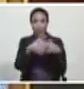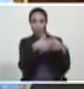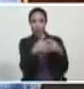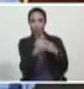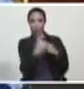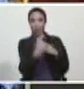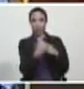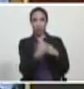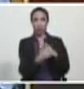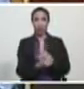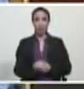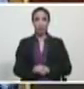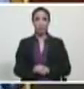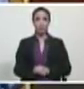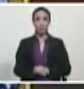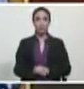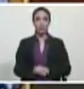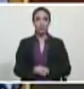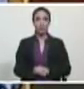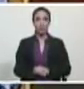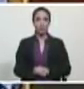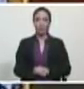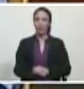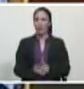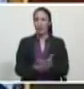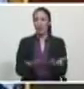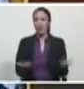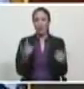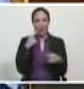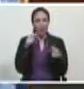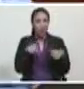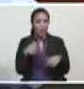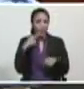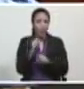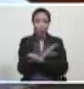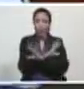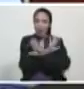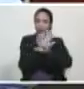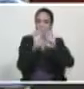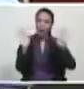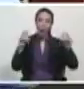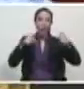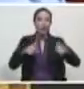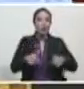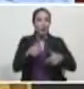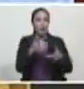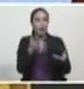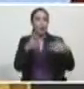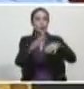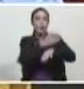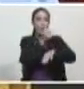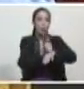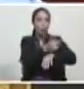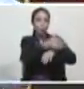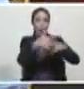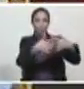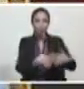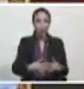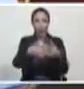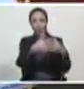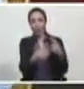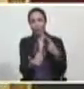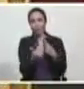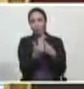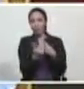estadounidense. Yo creo que ya no le queda duda a nadie de que es una gran conspiración contra toda Venezuela.